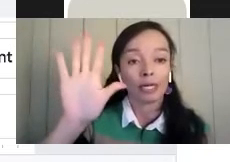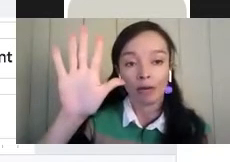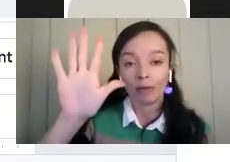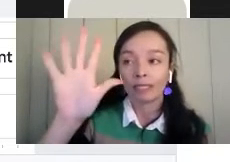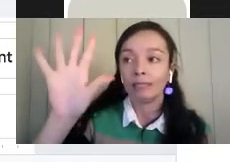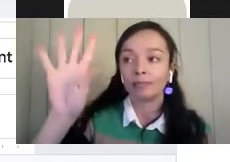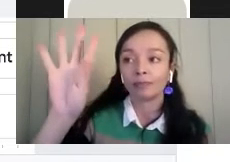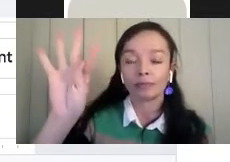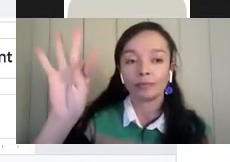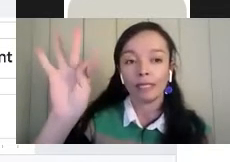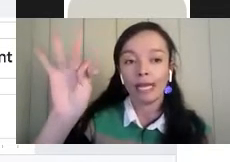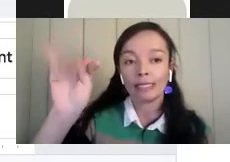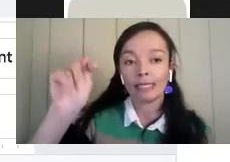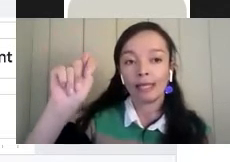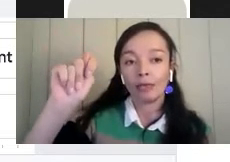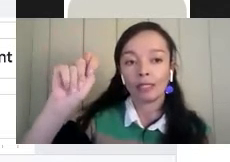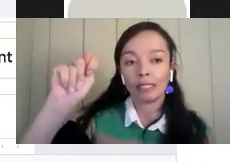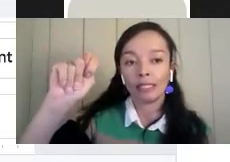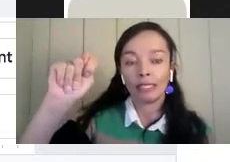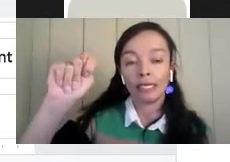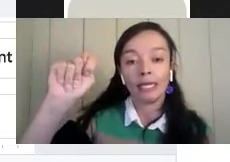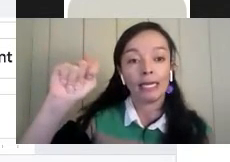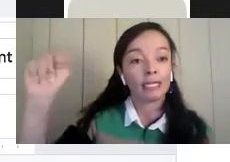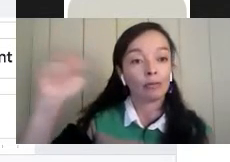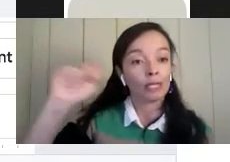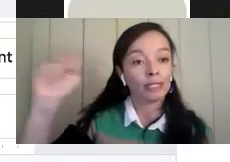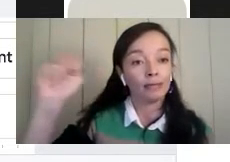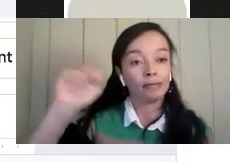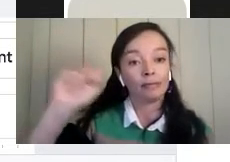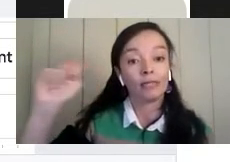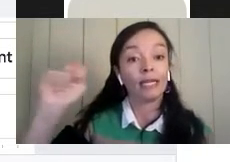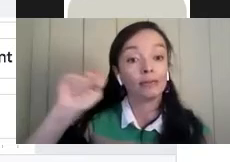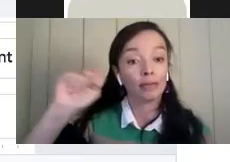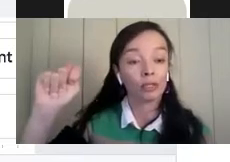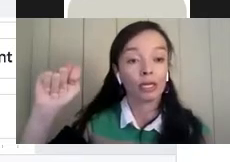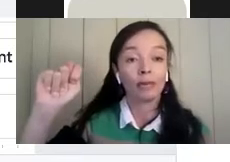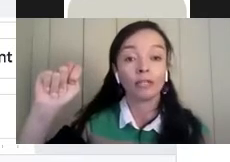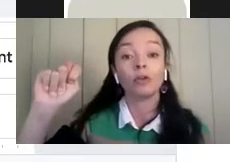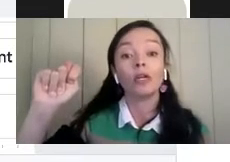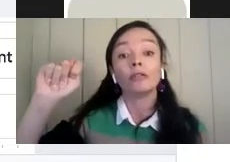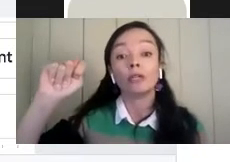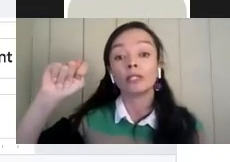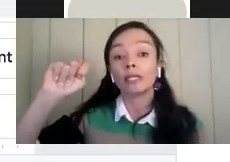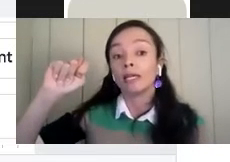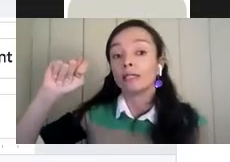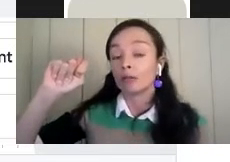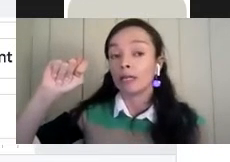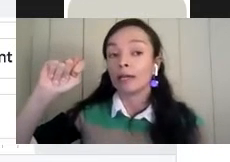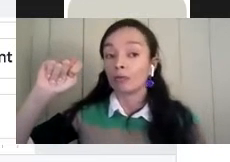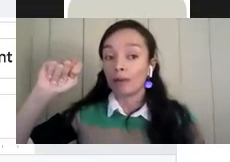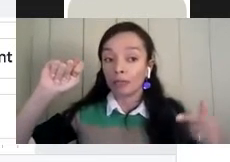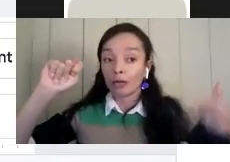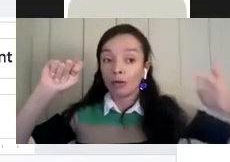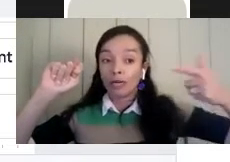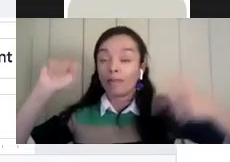a poner la mano así, este dedo así, y hacemos así. Es para usar el baño. Entonces, le